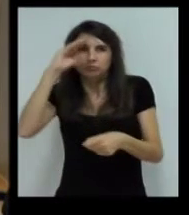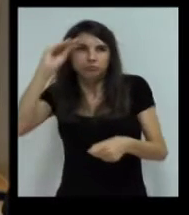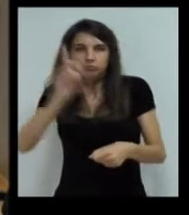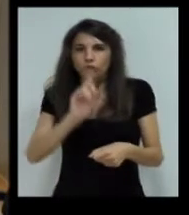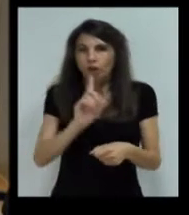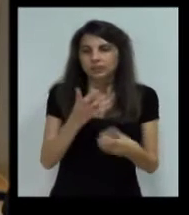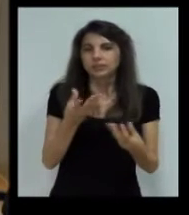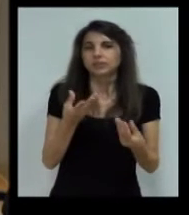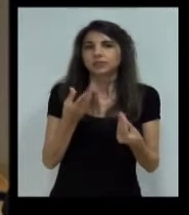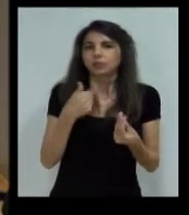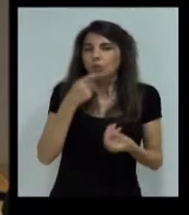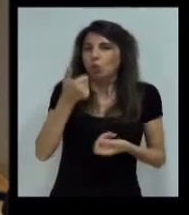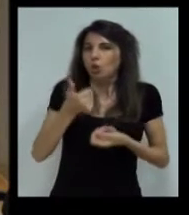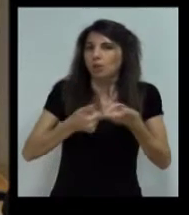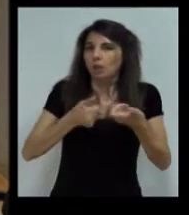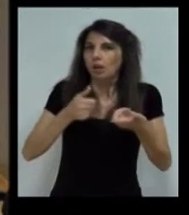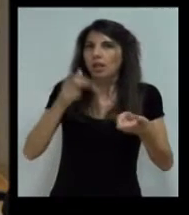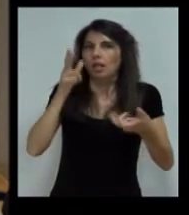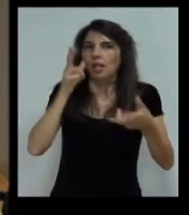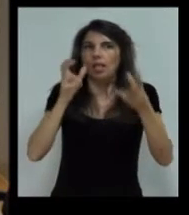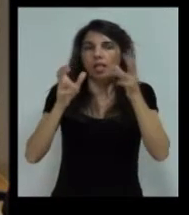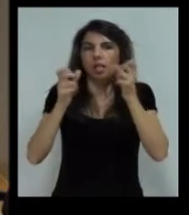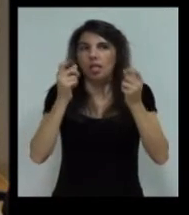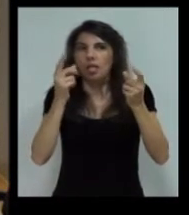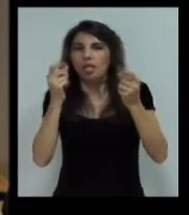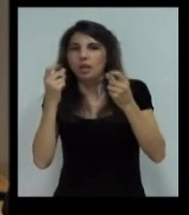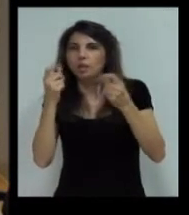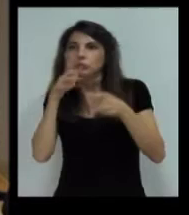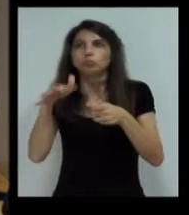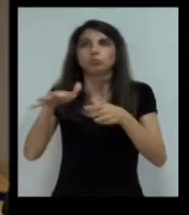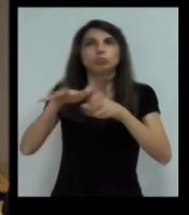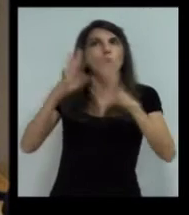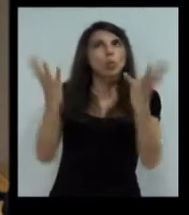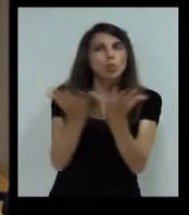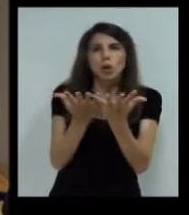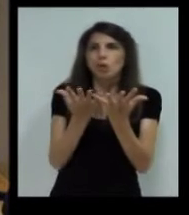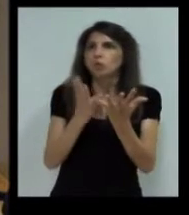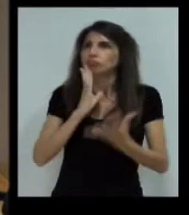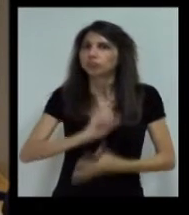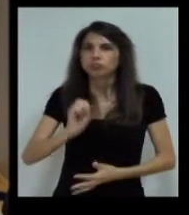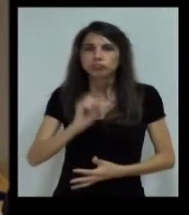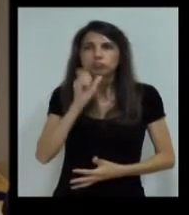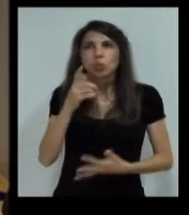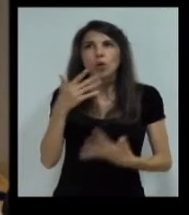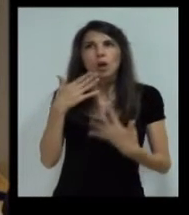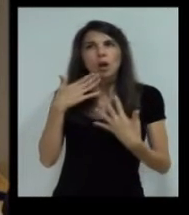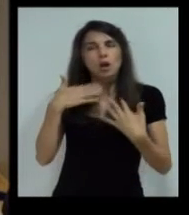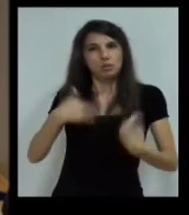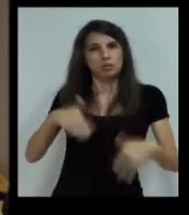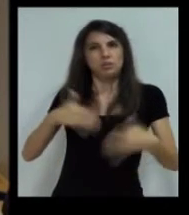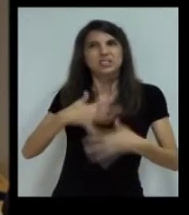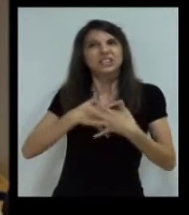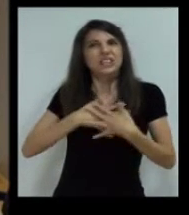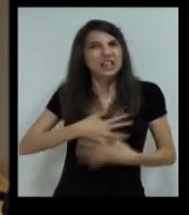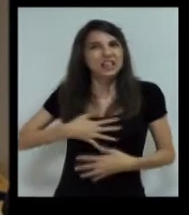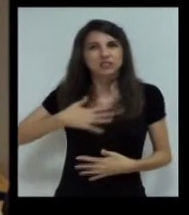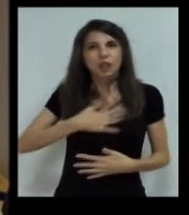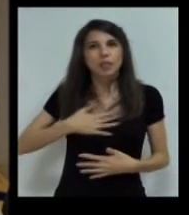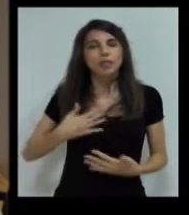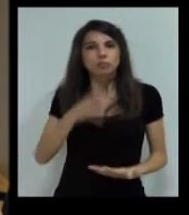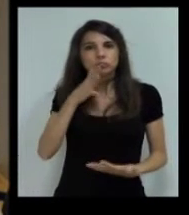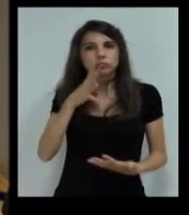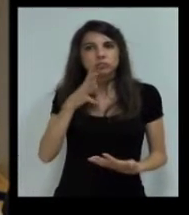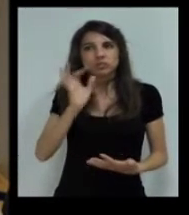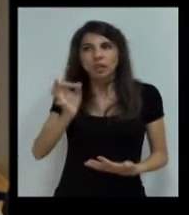es todo un mundo, es un mundo fascinante. O sea, además es que es muy agradecido. Es que es muy agradecido porque es que da gusto y, como tú